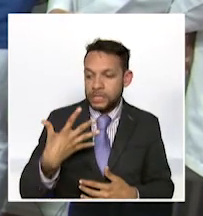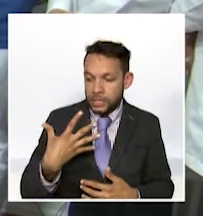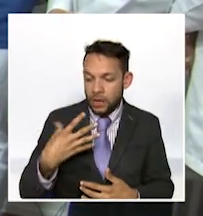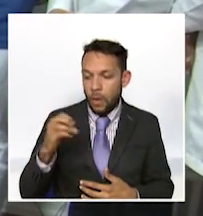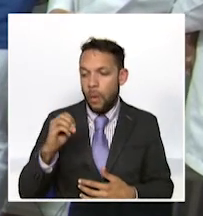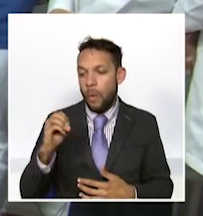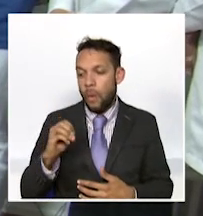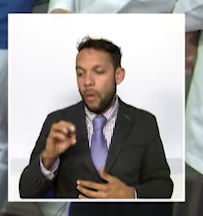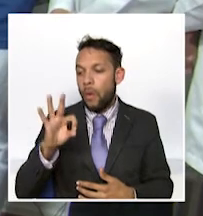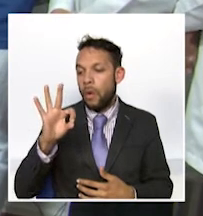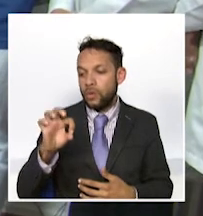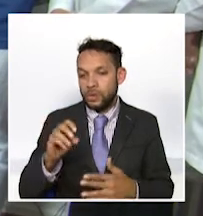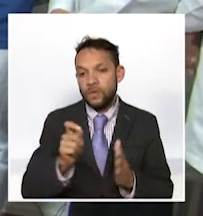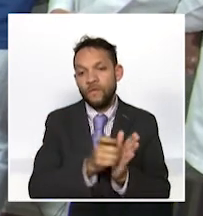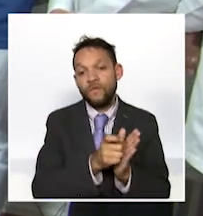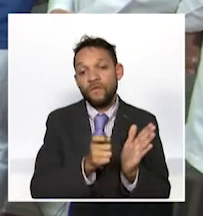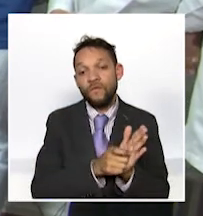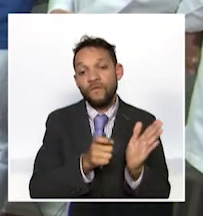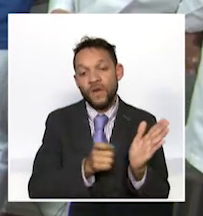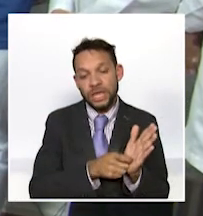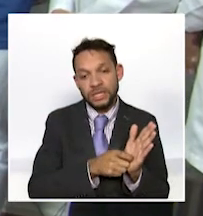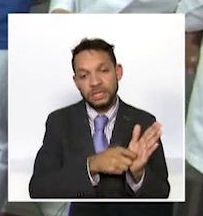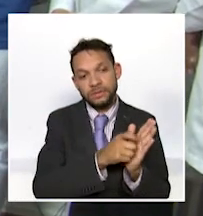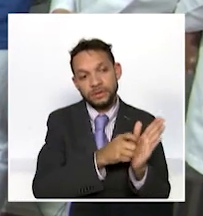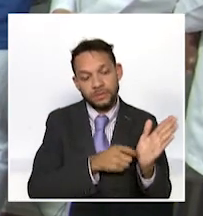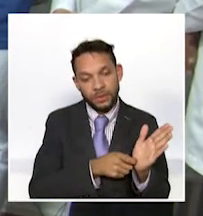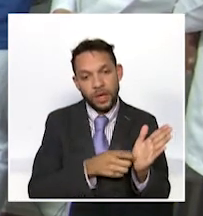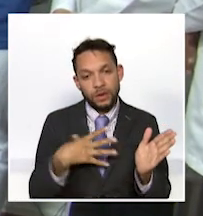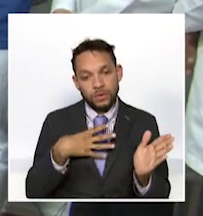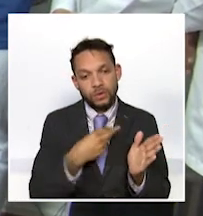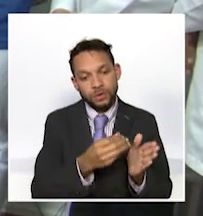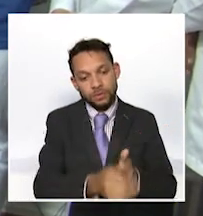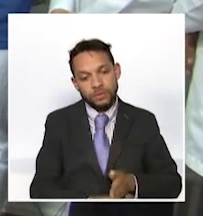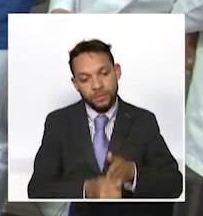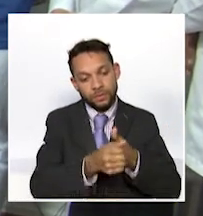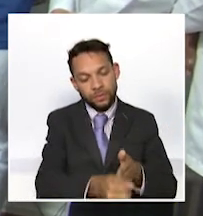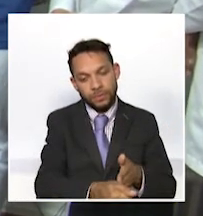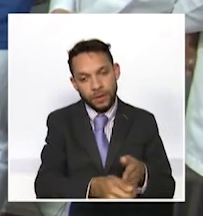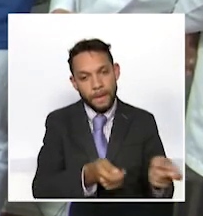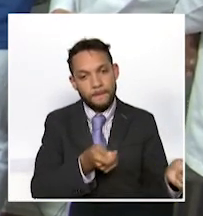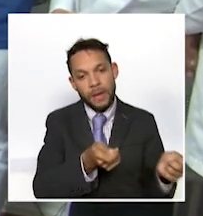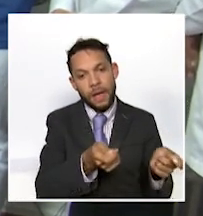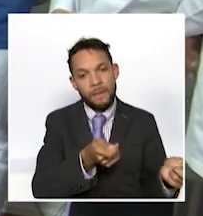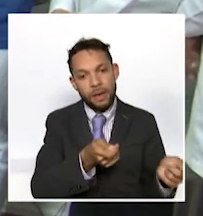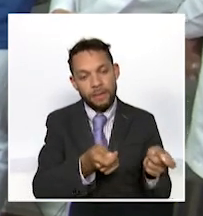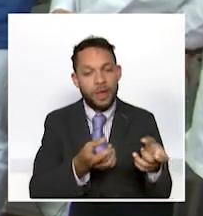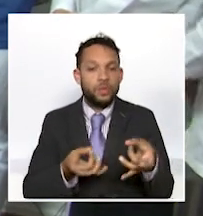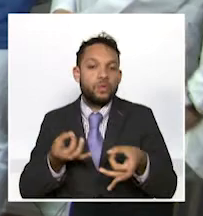veces 8 sesiones con un paciente logremos corregir ese daño y que poco a poco vamos a hacer un manejo del dolor.